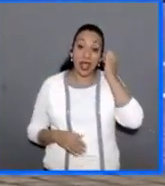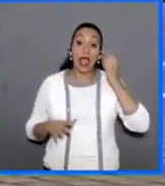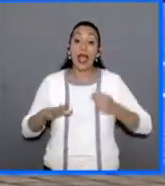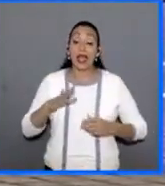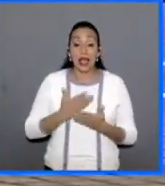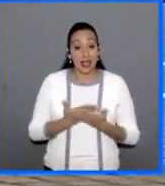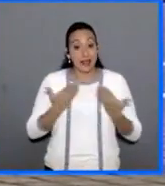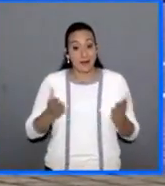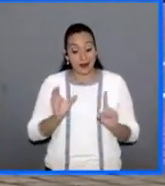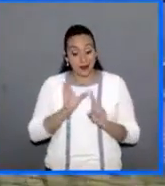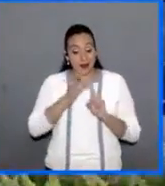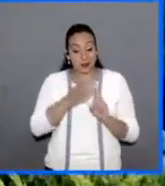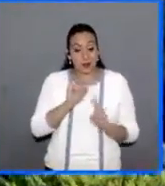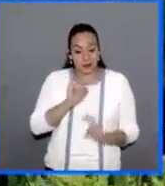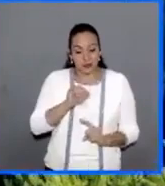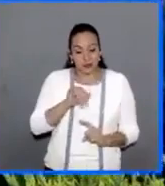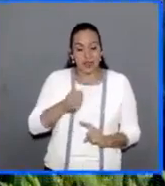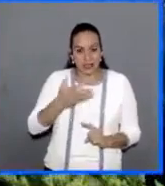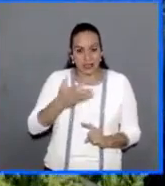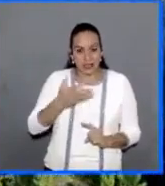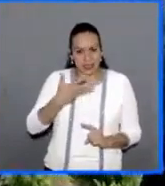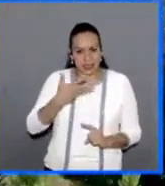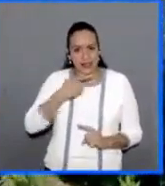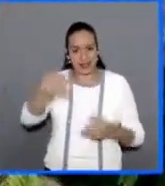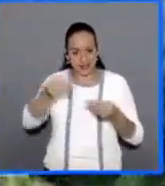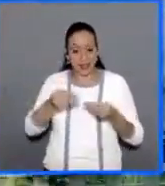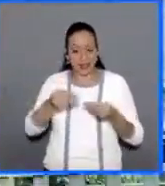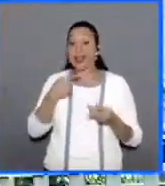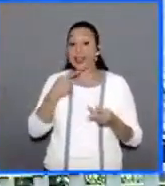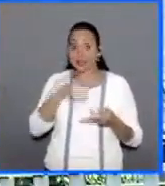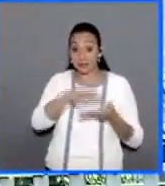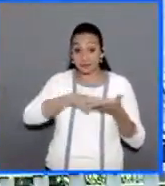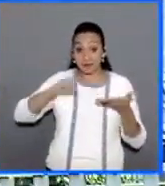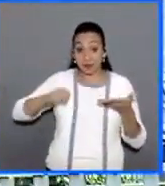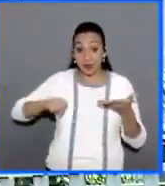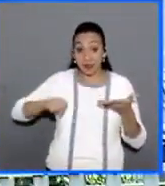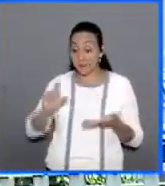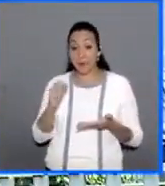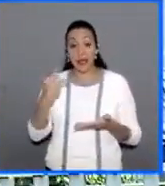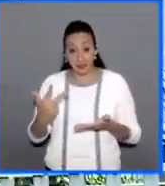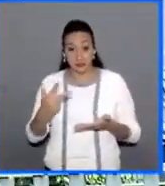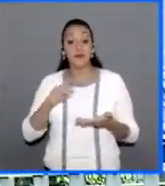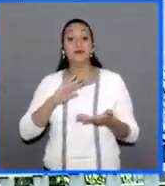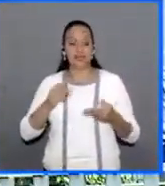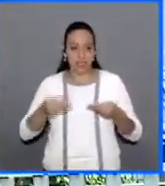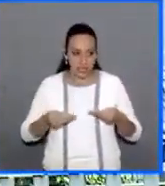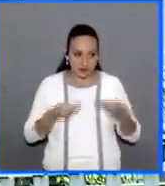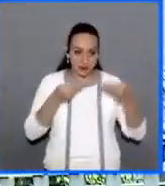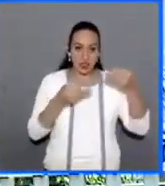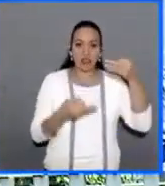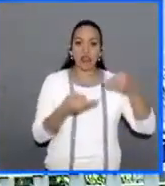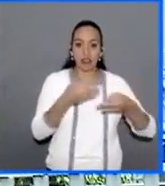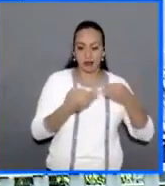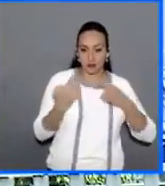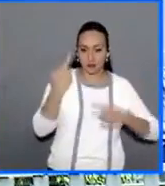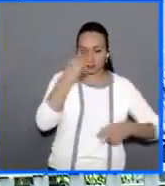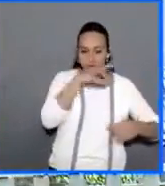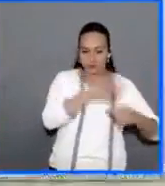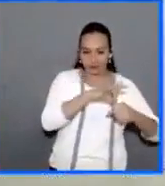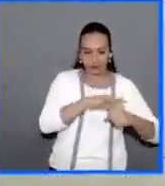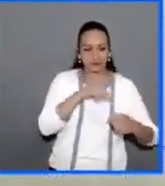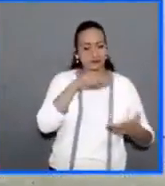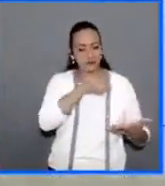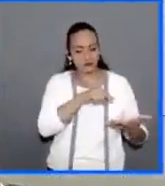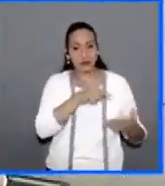las denuncias desechadas, 28 han sido recurridas ante el Tribunal Electoral, instancia que hasta el